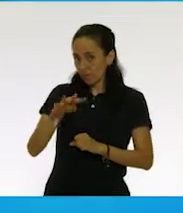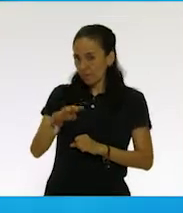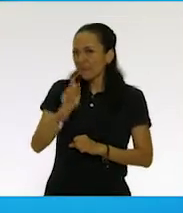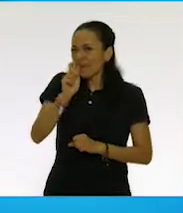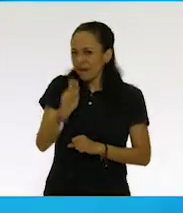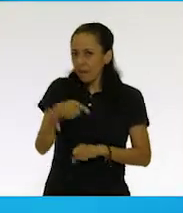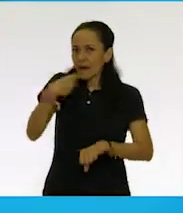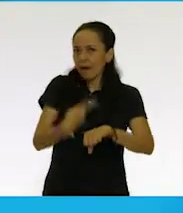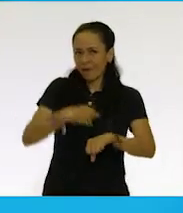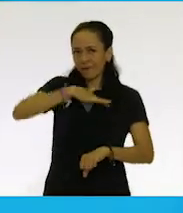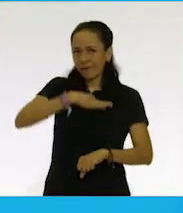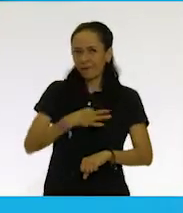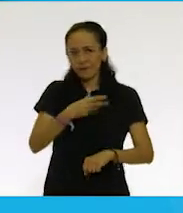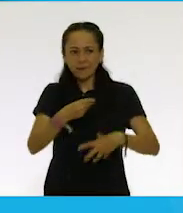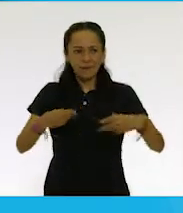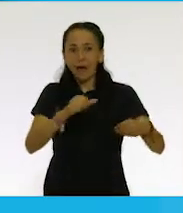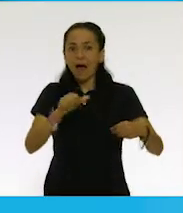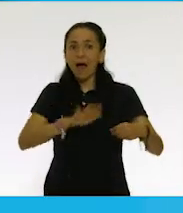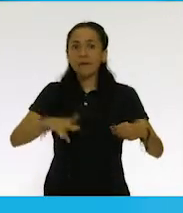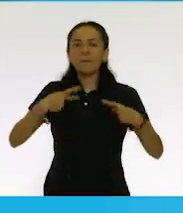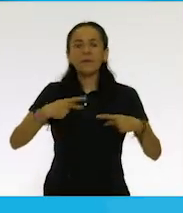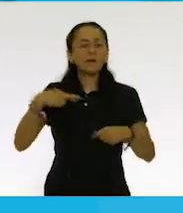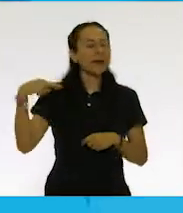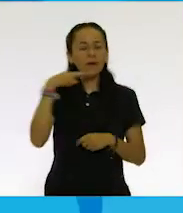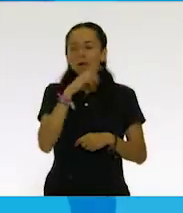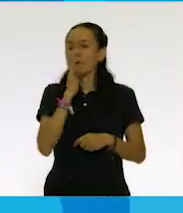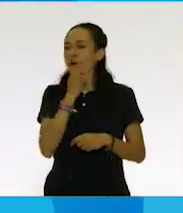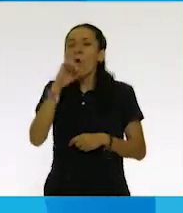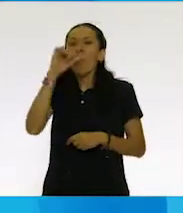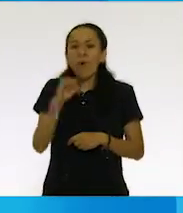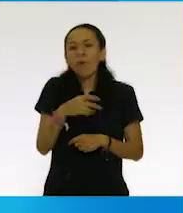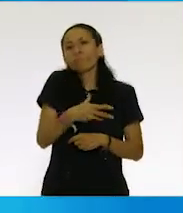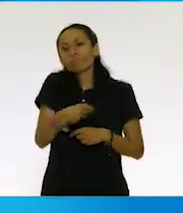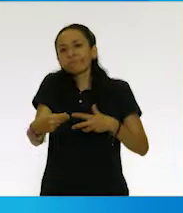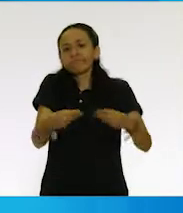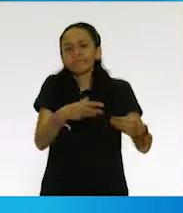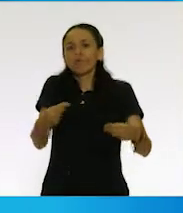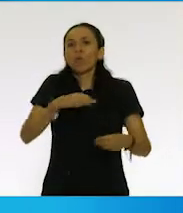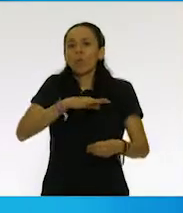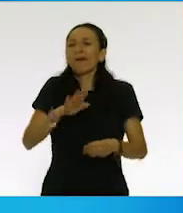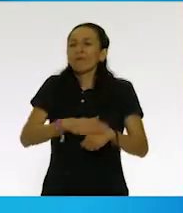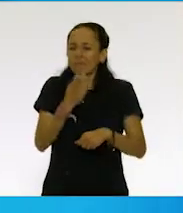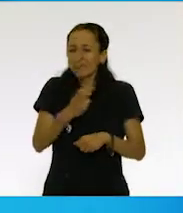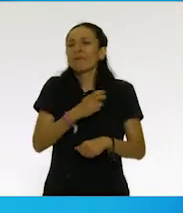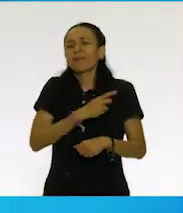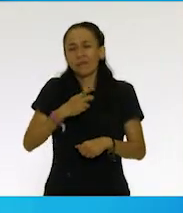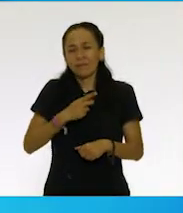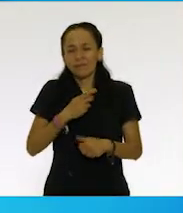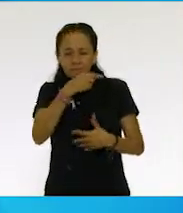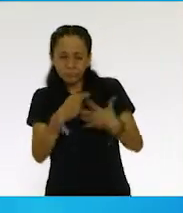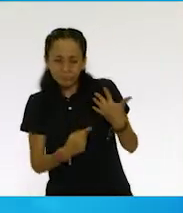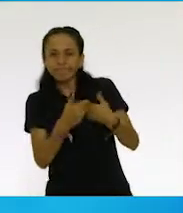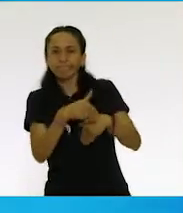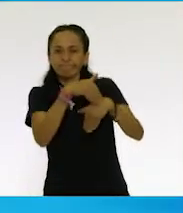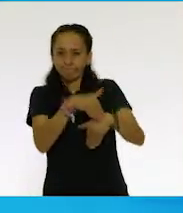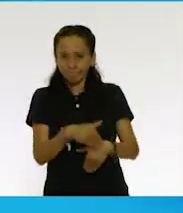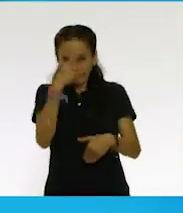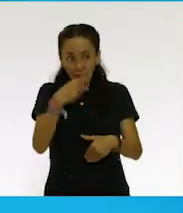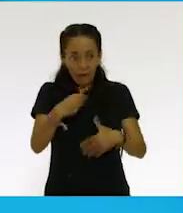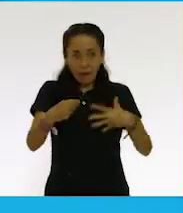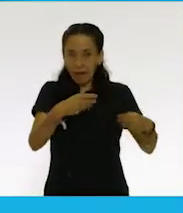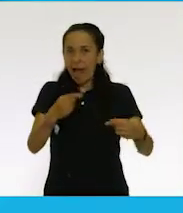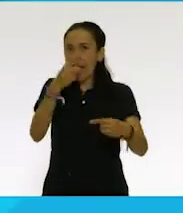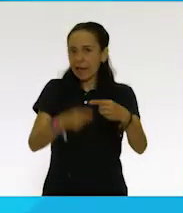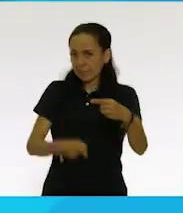personas. Por eso hay que continuar cuidándonos siguiendo las buenas prácticas que ya todos conocemos para evitar contagiarnos.